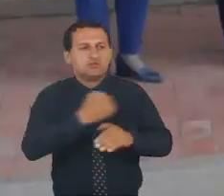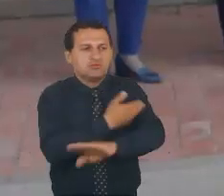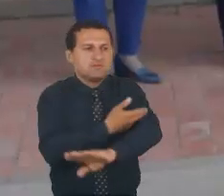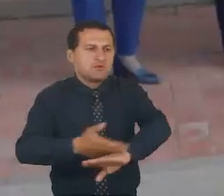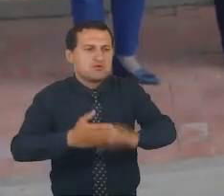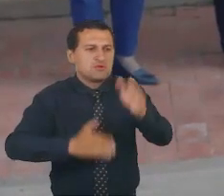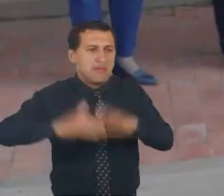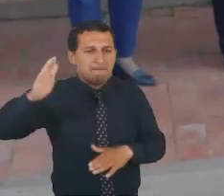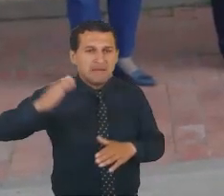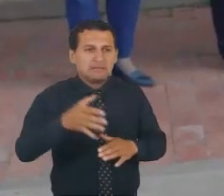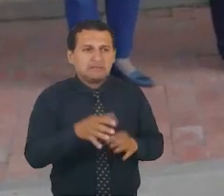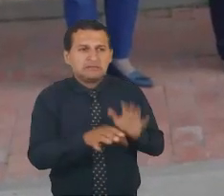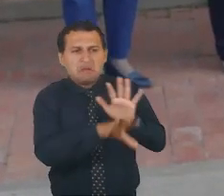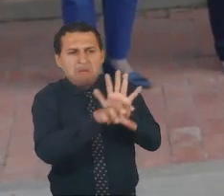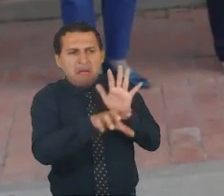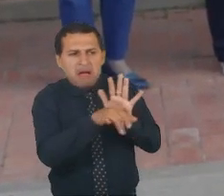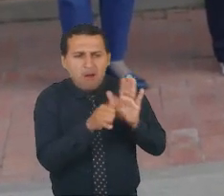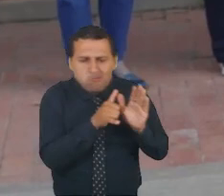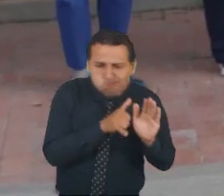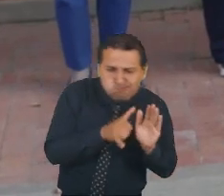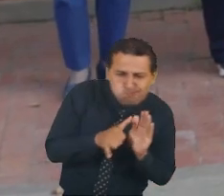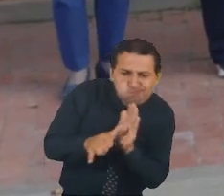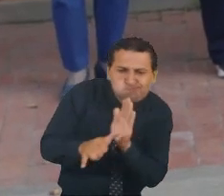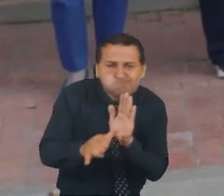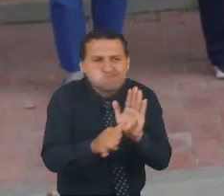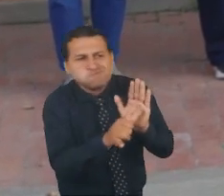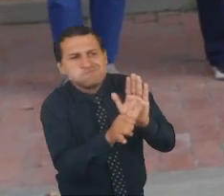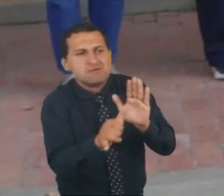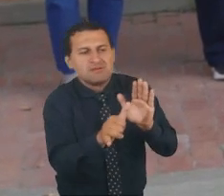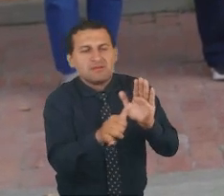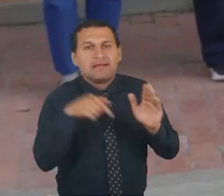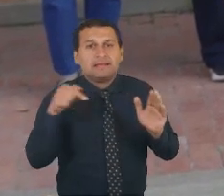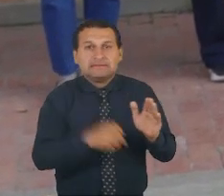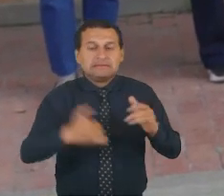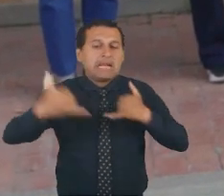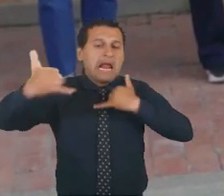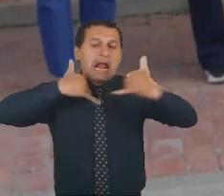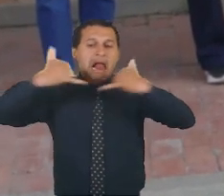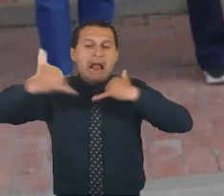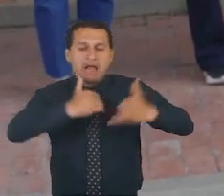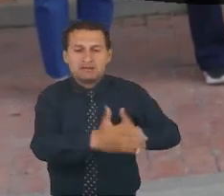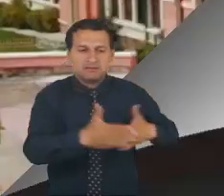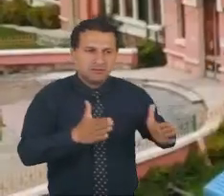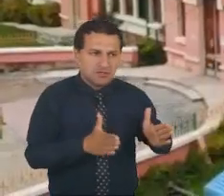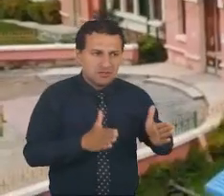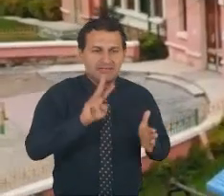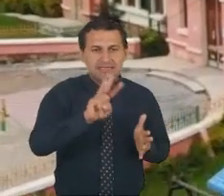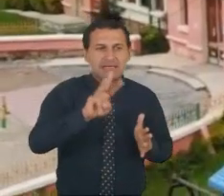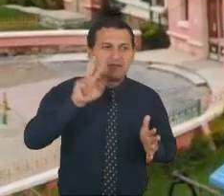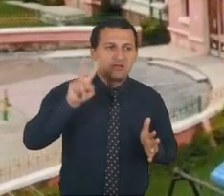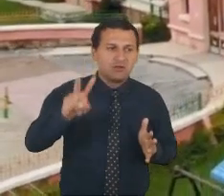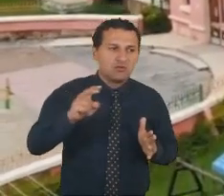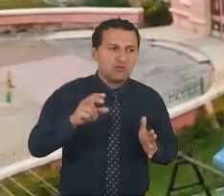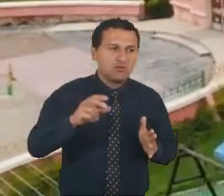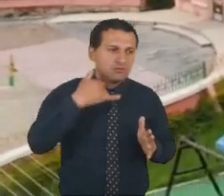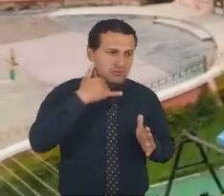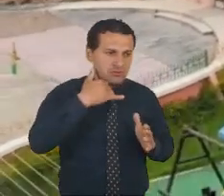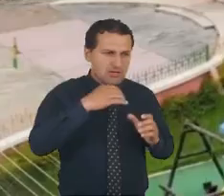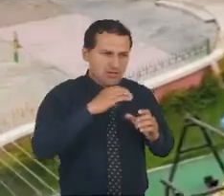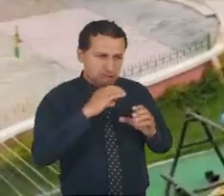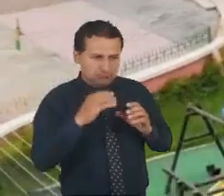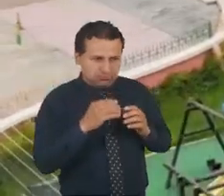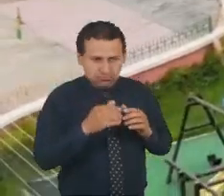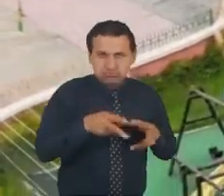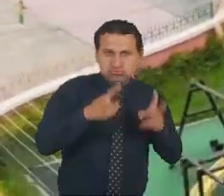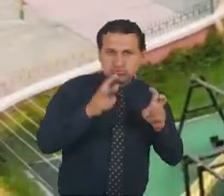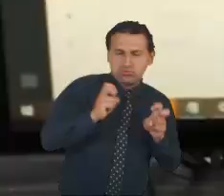La segunda es seguridad. Realizamos una inversión superior a los 1.200 millones de pesos en la ampliación de cámaras de